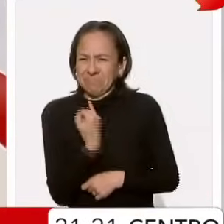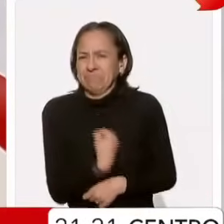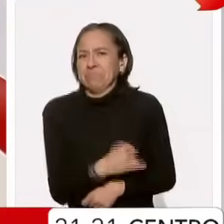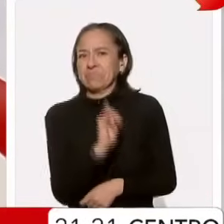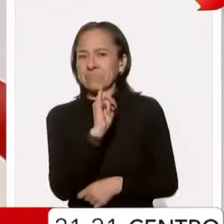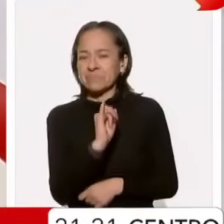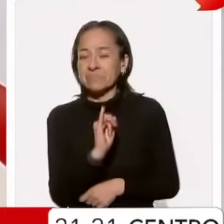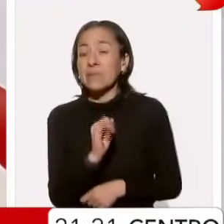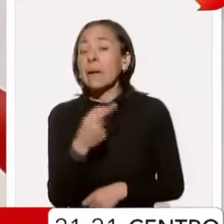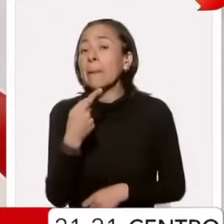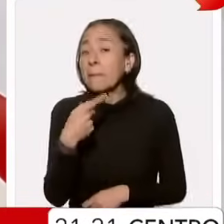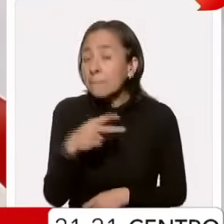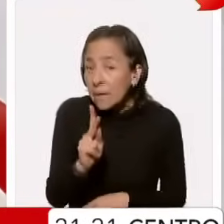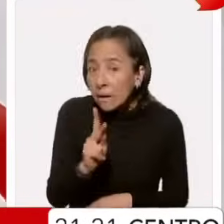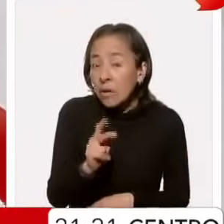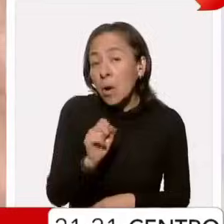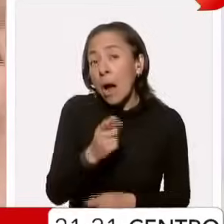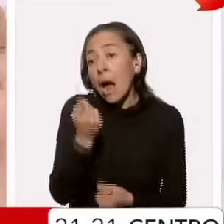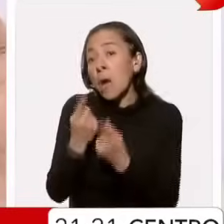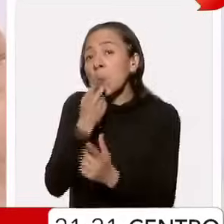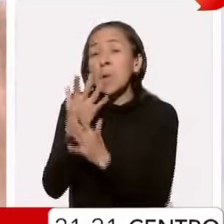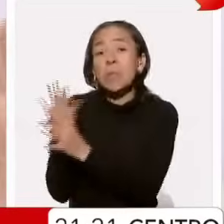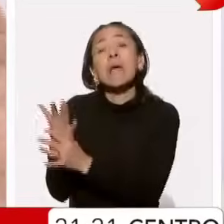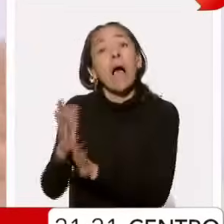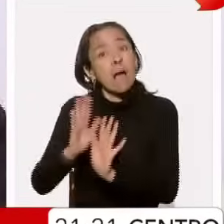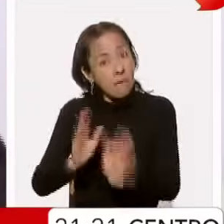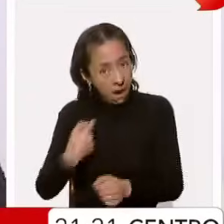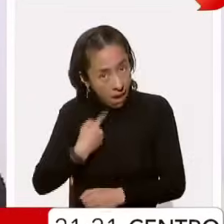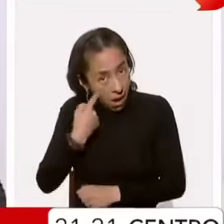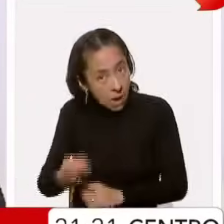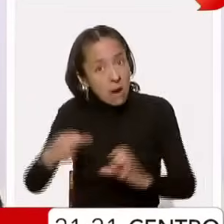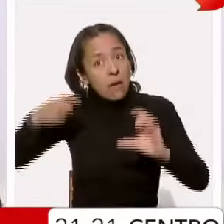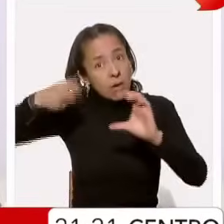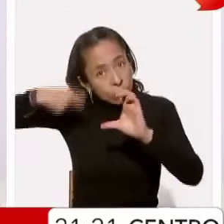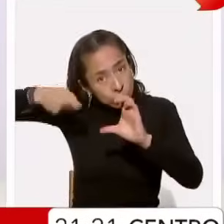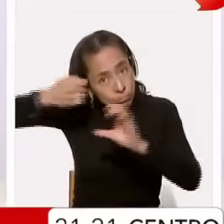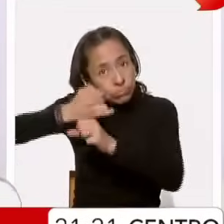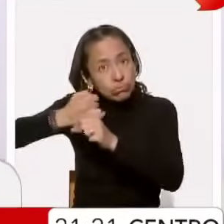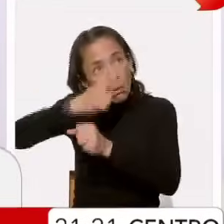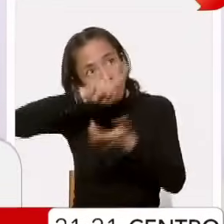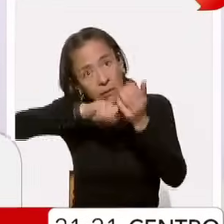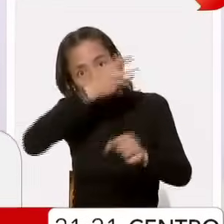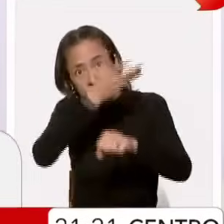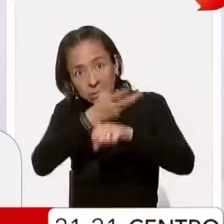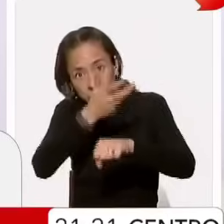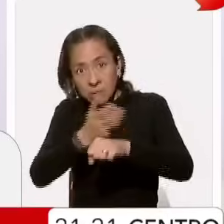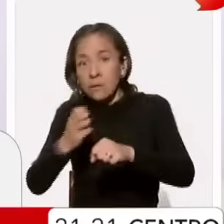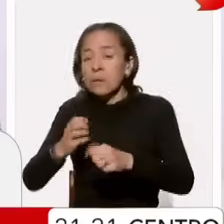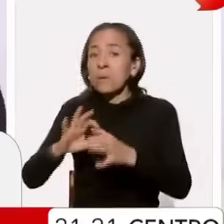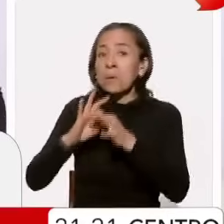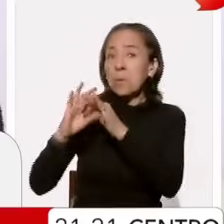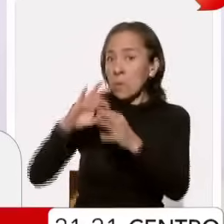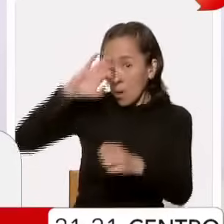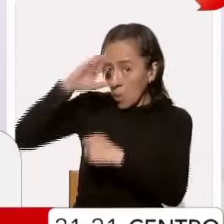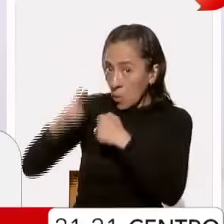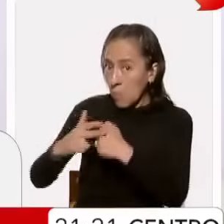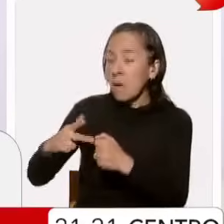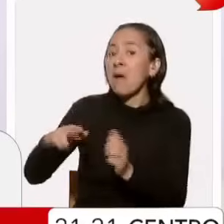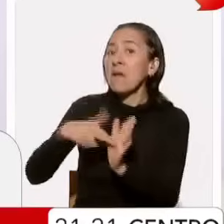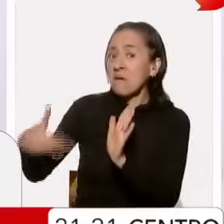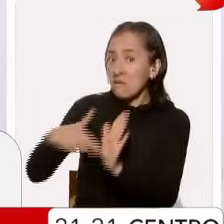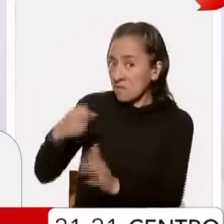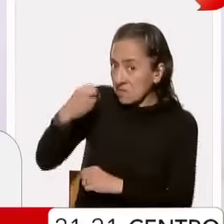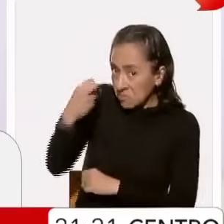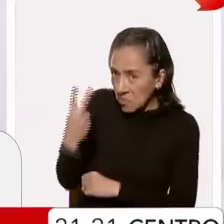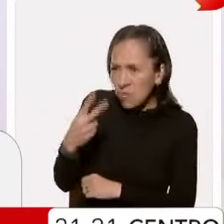ya hay un reportaje desde Estados Unidos y 2 revistas en la Unión Europea, y es